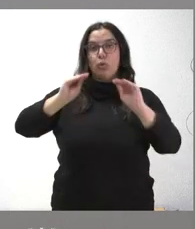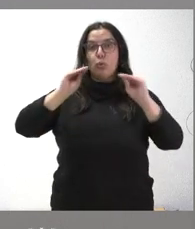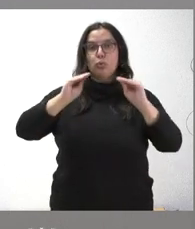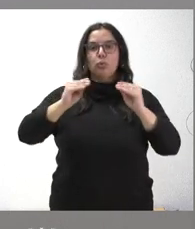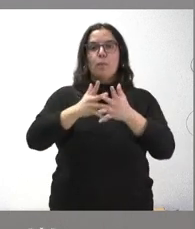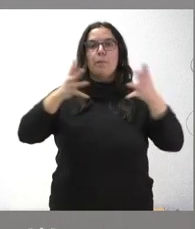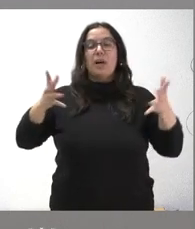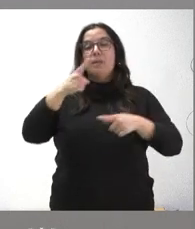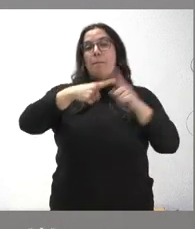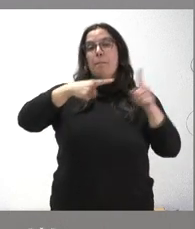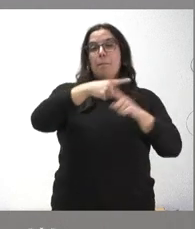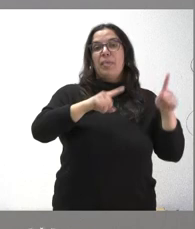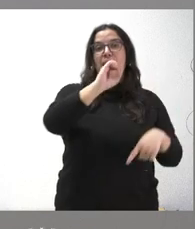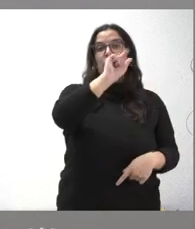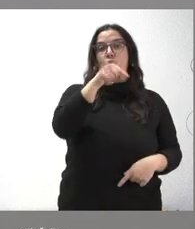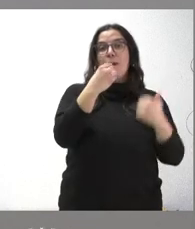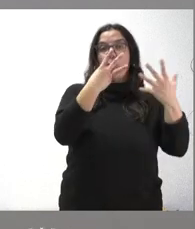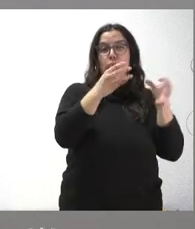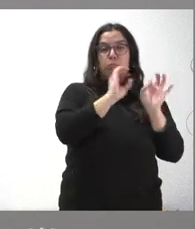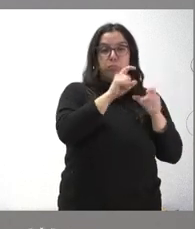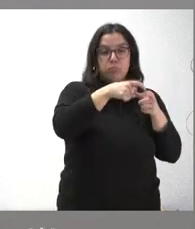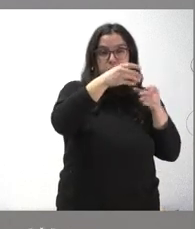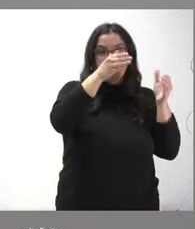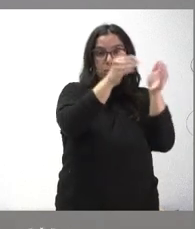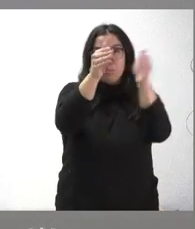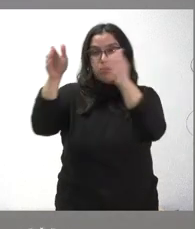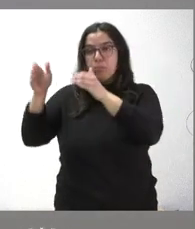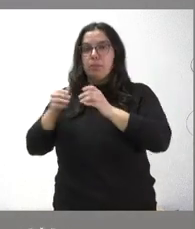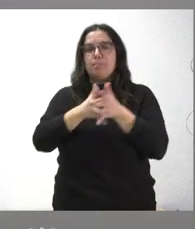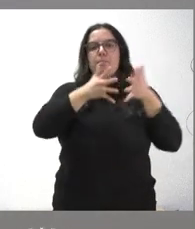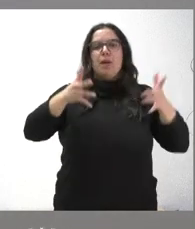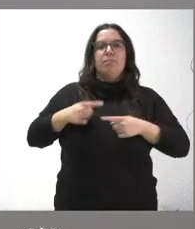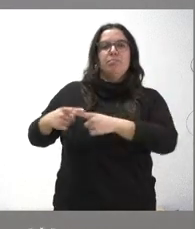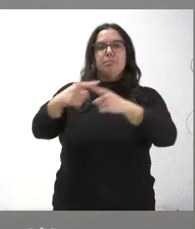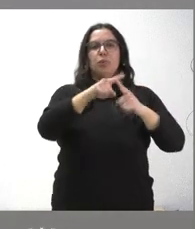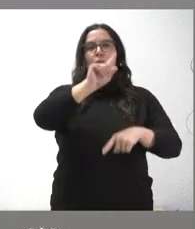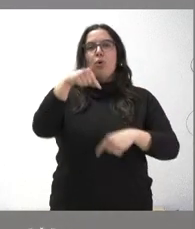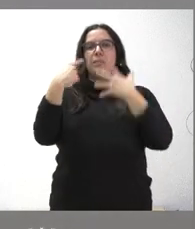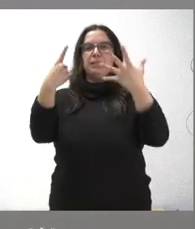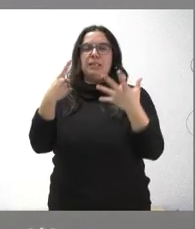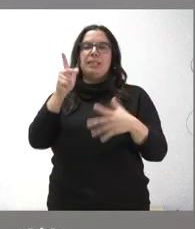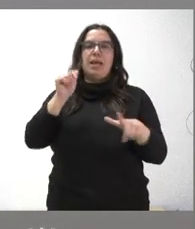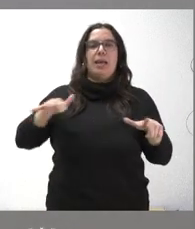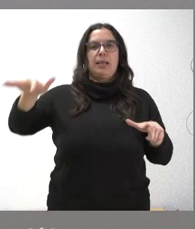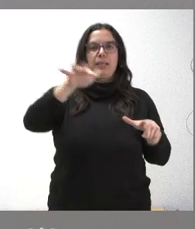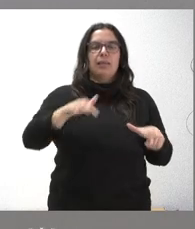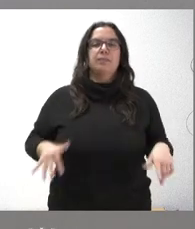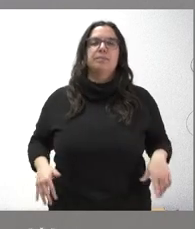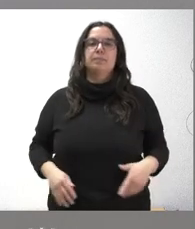pasarán de una media de 0,8 hectáreas a 1,6 hectáreas como consecuencia de esta